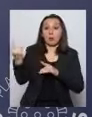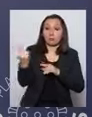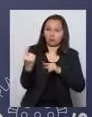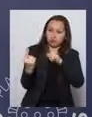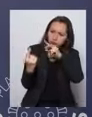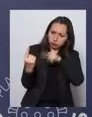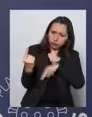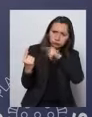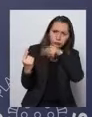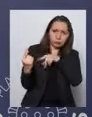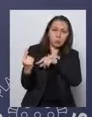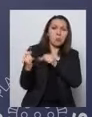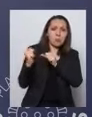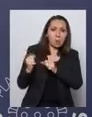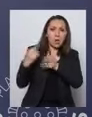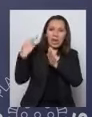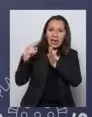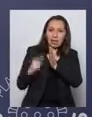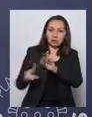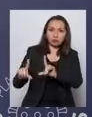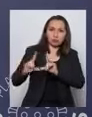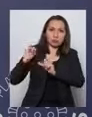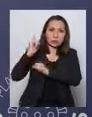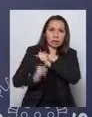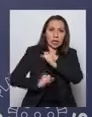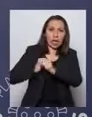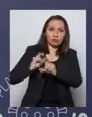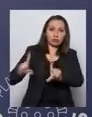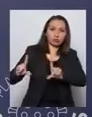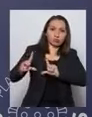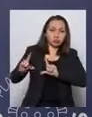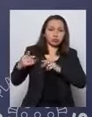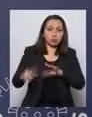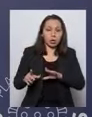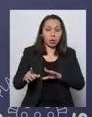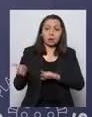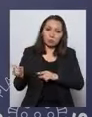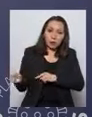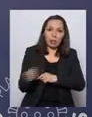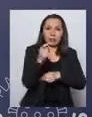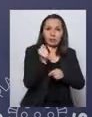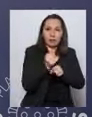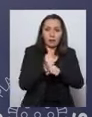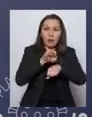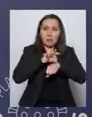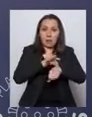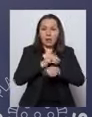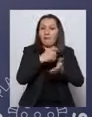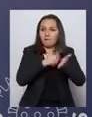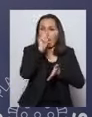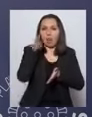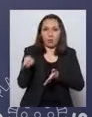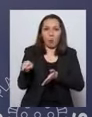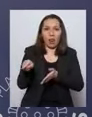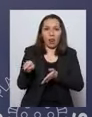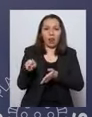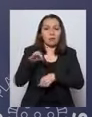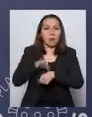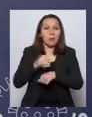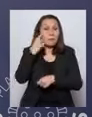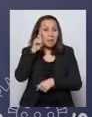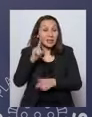reúne ciertas condiciones de certificación internacional normalmente que se desempeñe como médico lo valida como médico pero